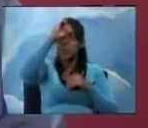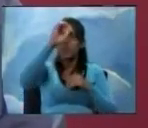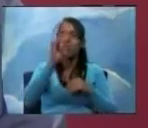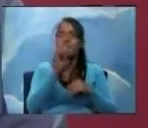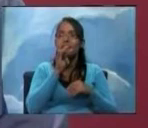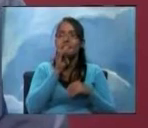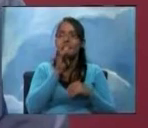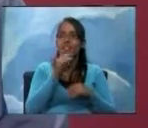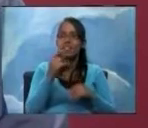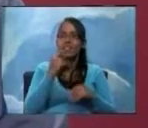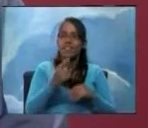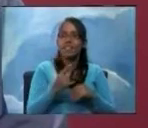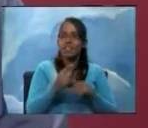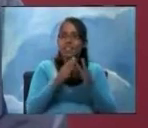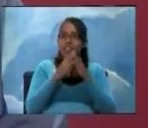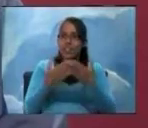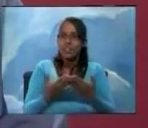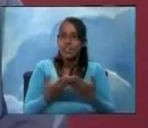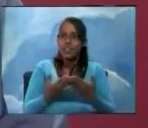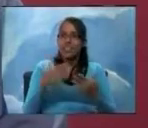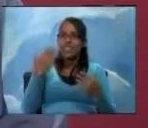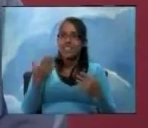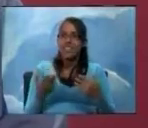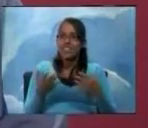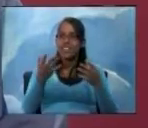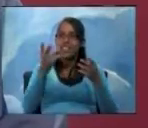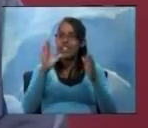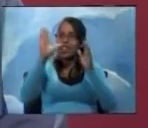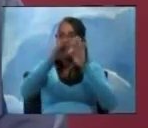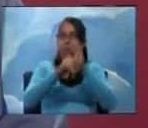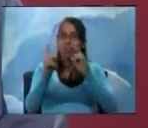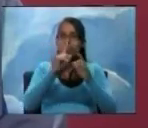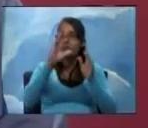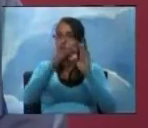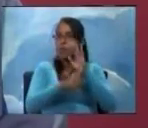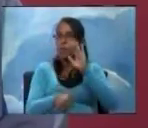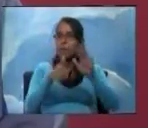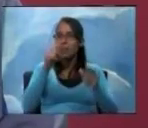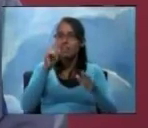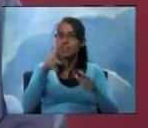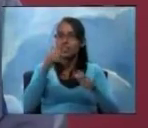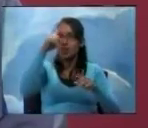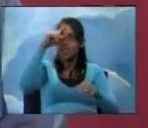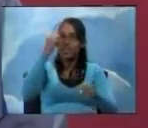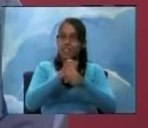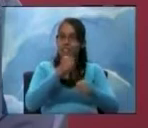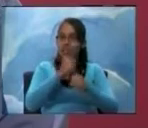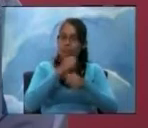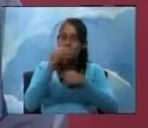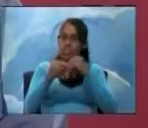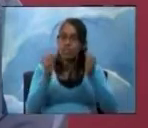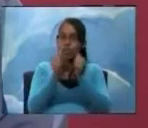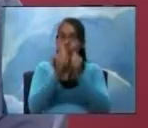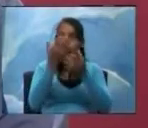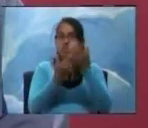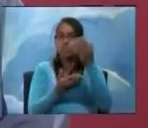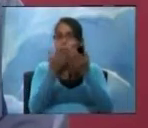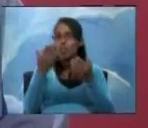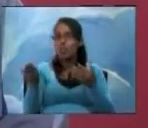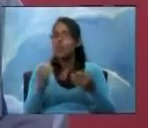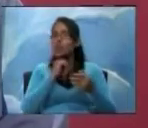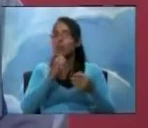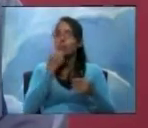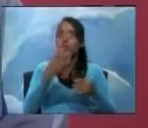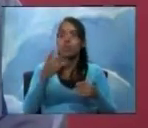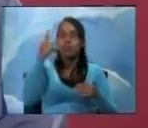hablando. Dice así: el que hurtaba no hurte más, sino trabaje haciendo con sus manos lo que es bueno, para